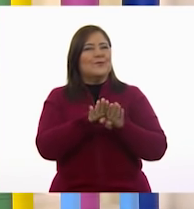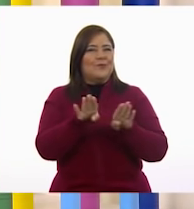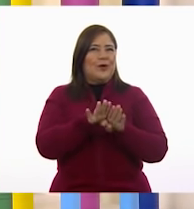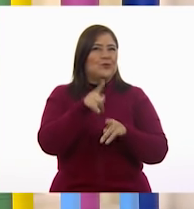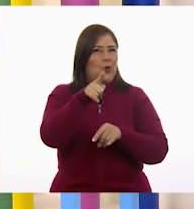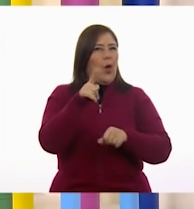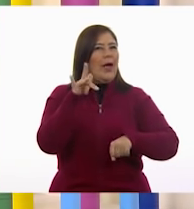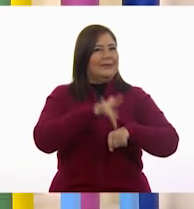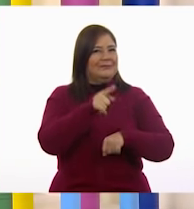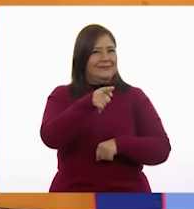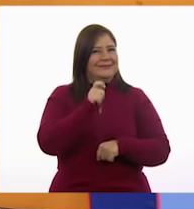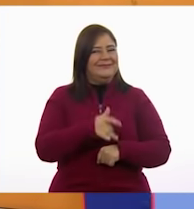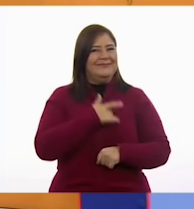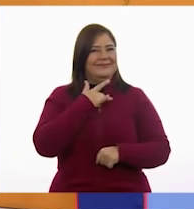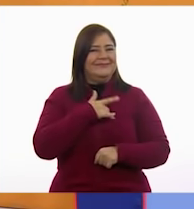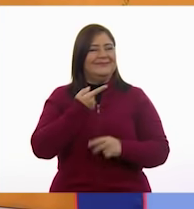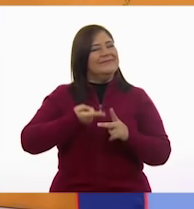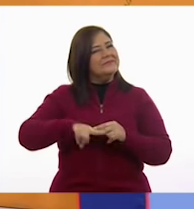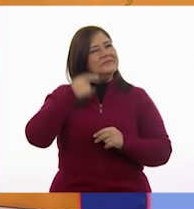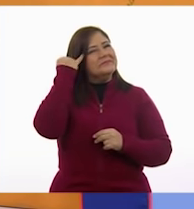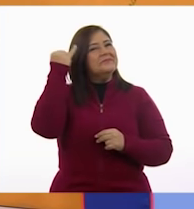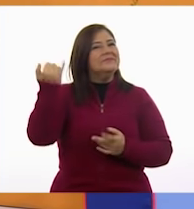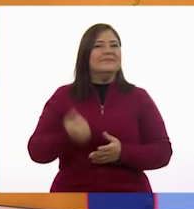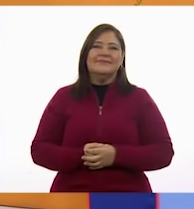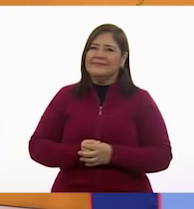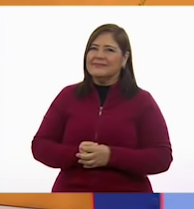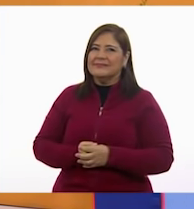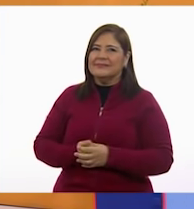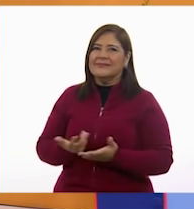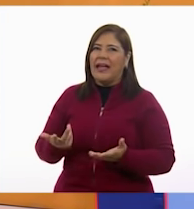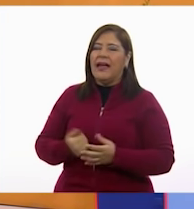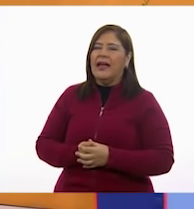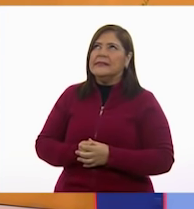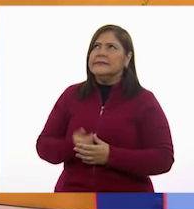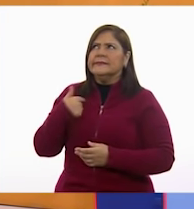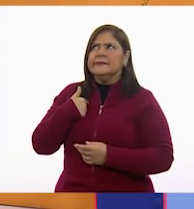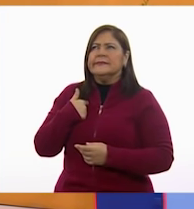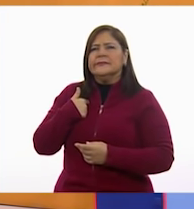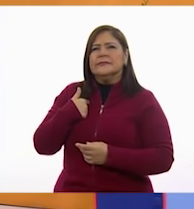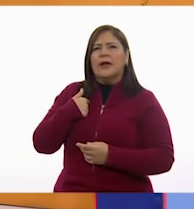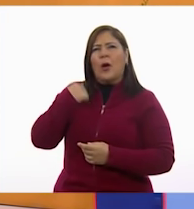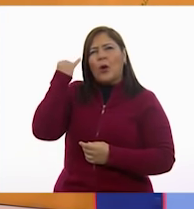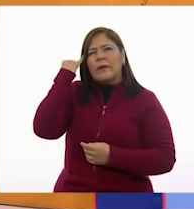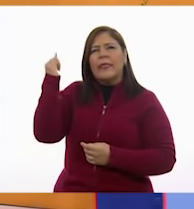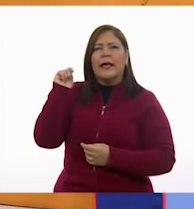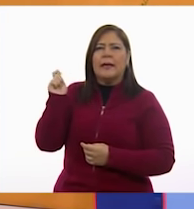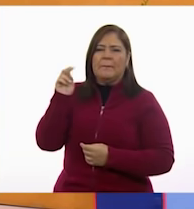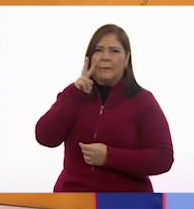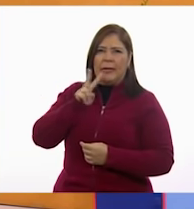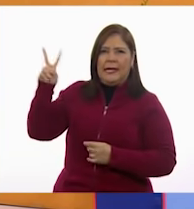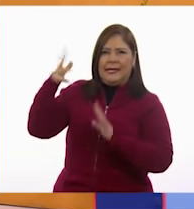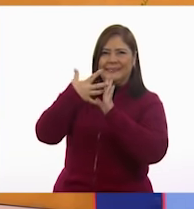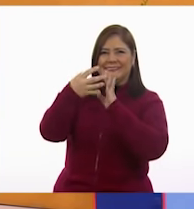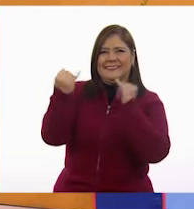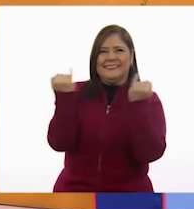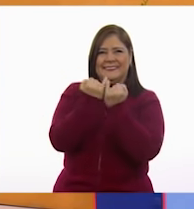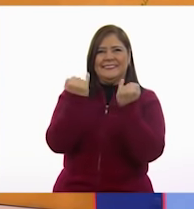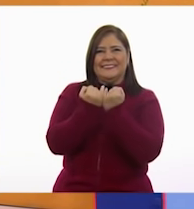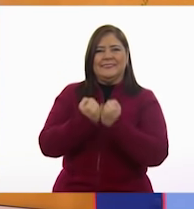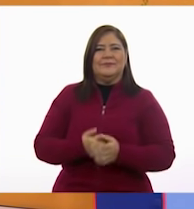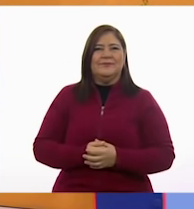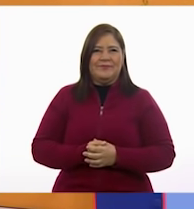toca. Ok. A ver, yo propongo hacer esta secuencia. Epo, etai, tai,